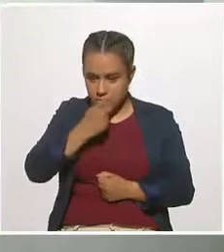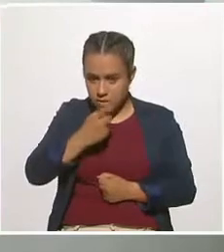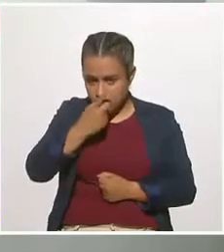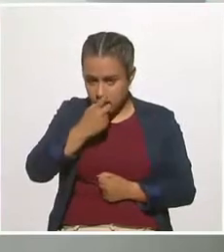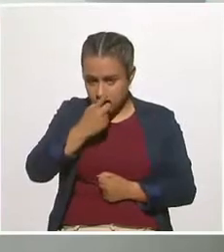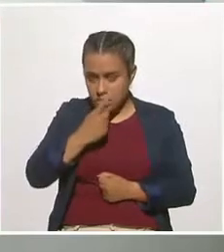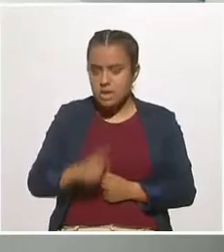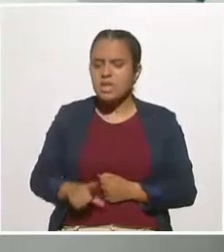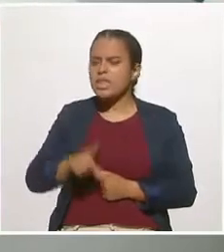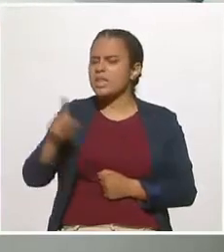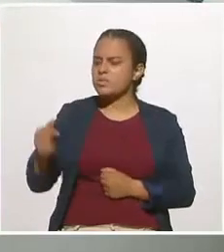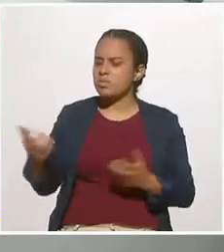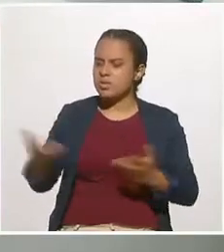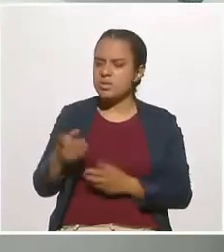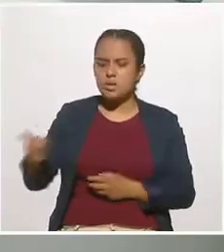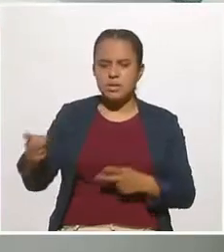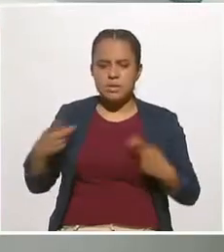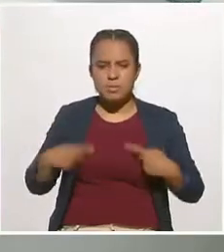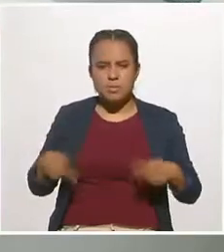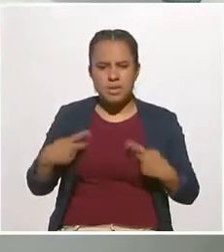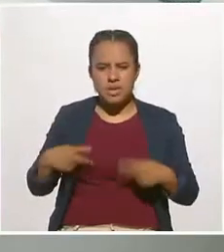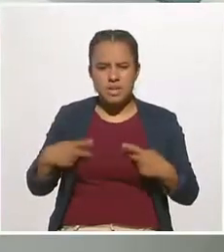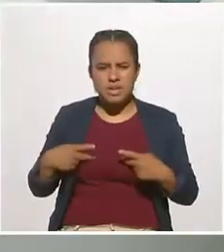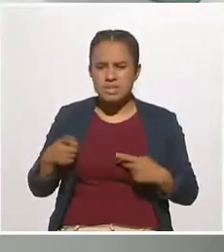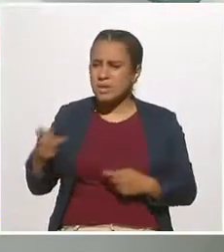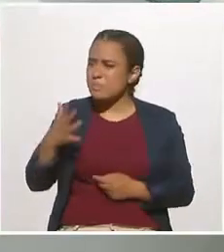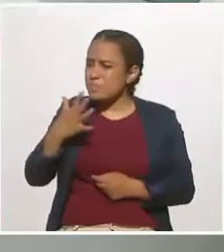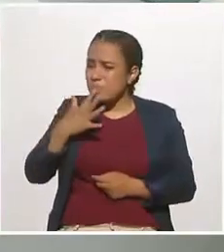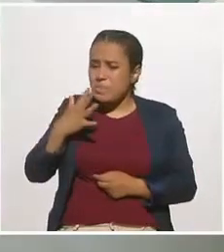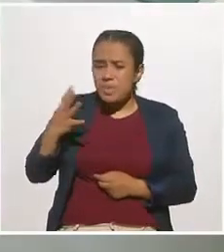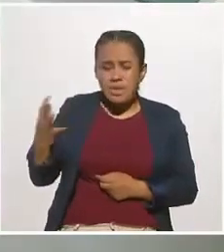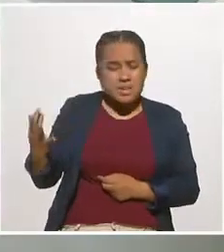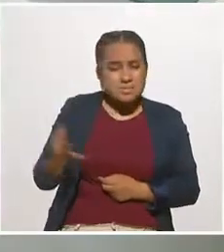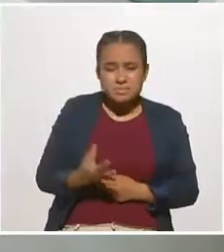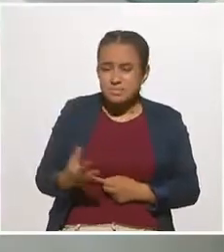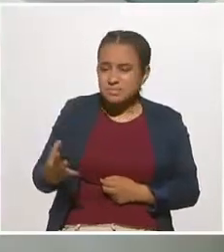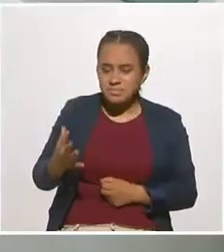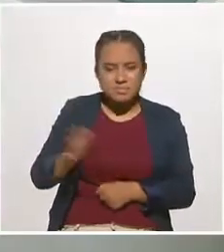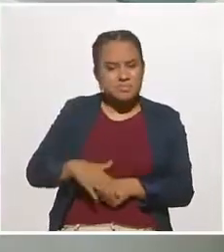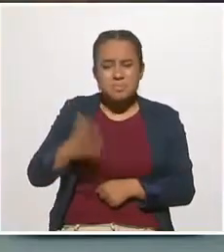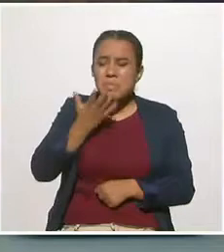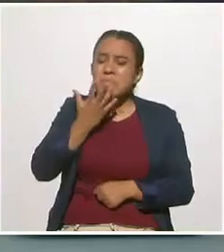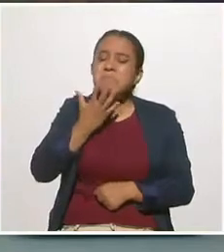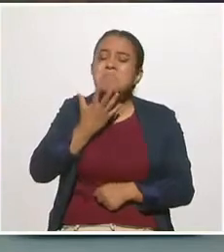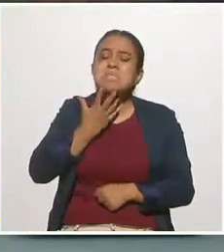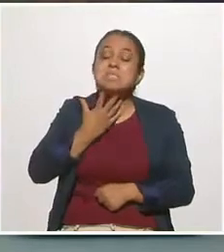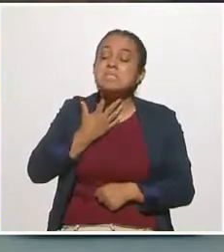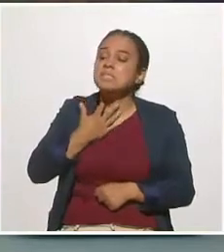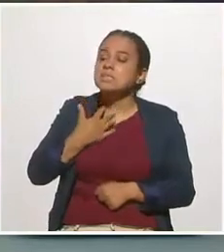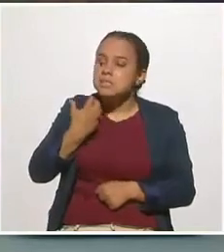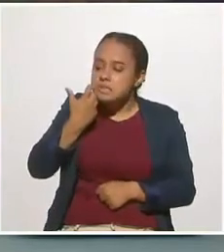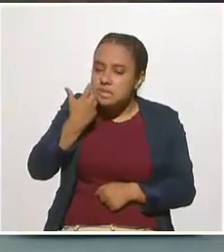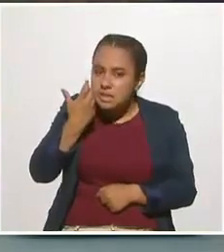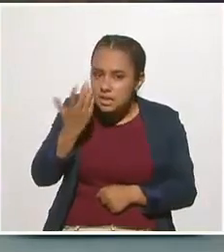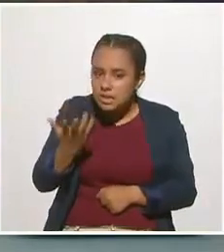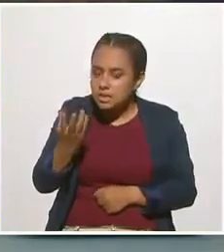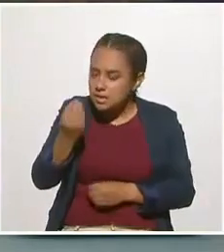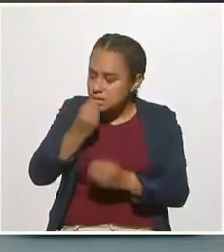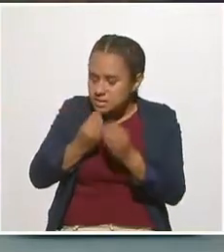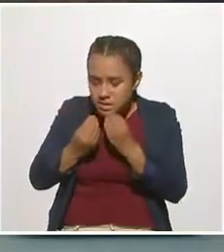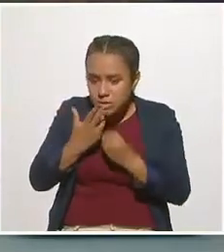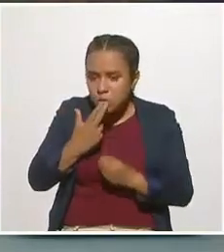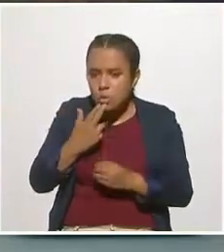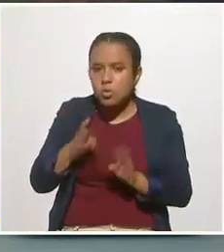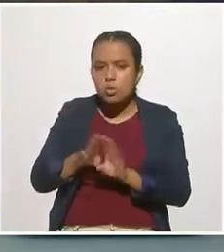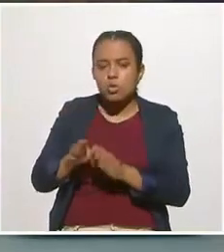una persona tiene un antojo así extraordinario por comer dulce? ¿Cómo ayudarle a esas personas